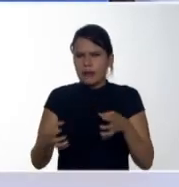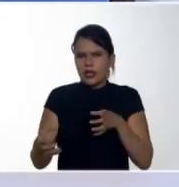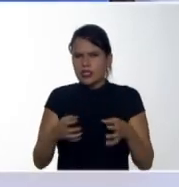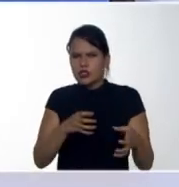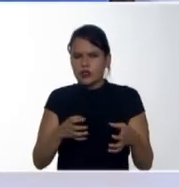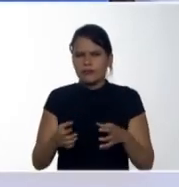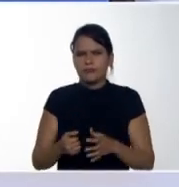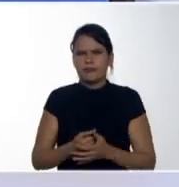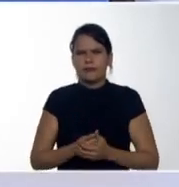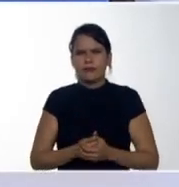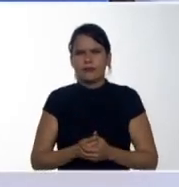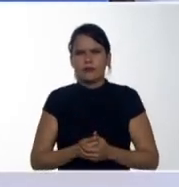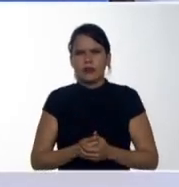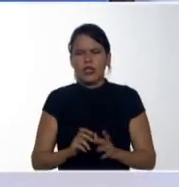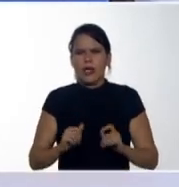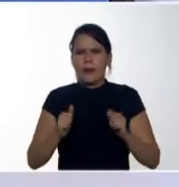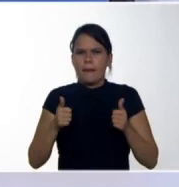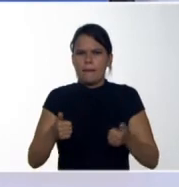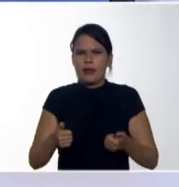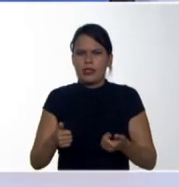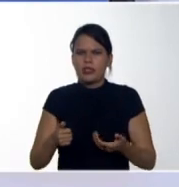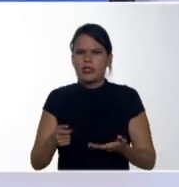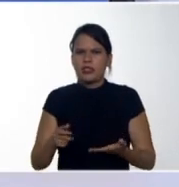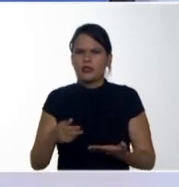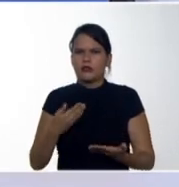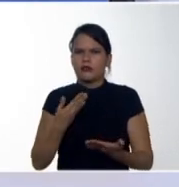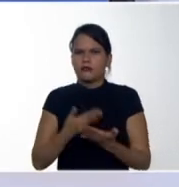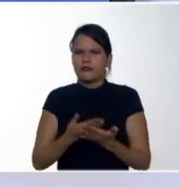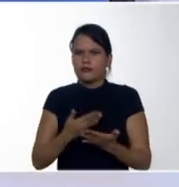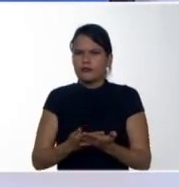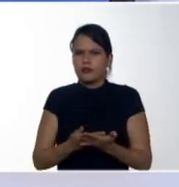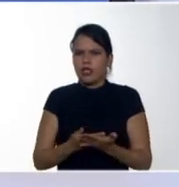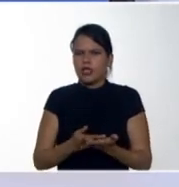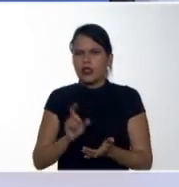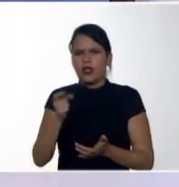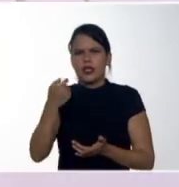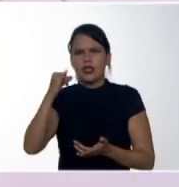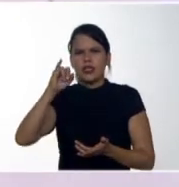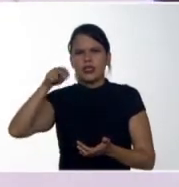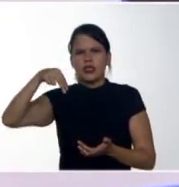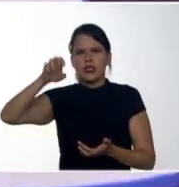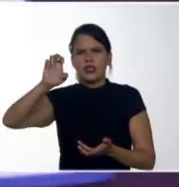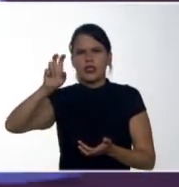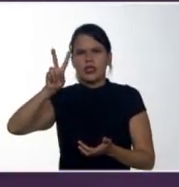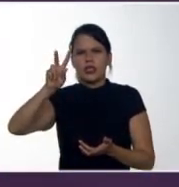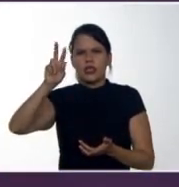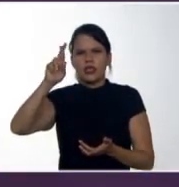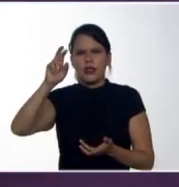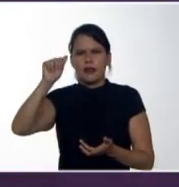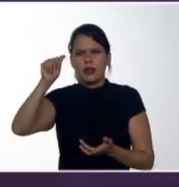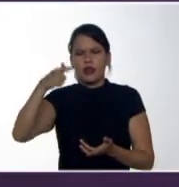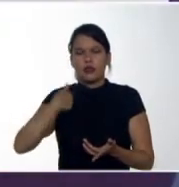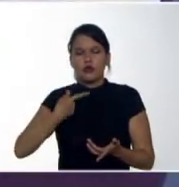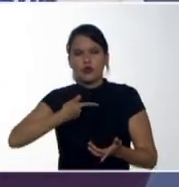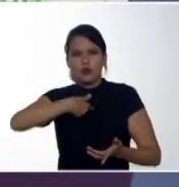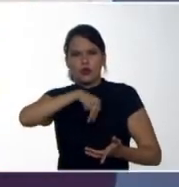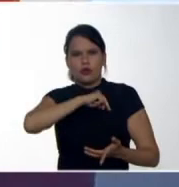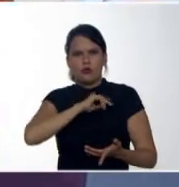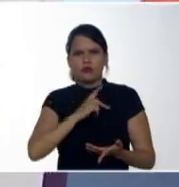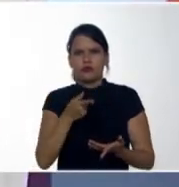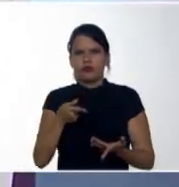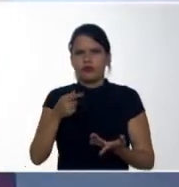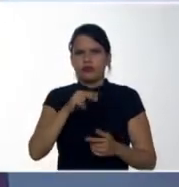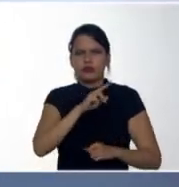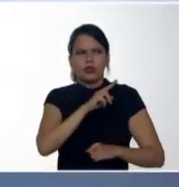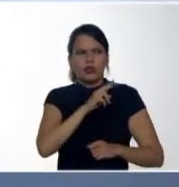de reclamación a partir del Tratado de Ginebra. Entonces, nuestras autoridades que están haciendo lo necesario, es importante que nosotros como